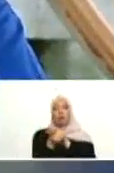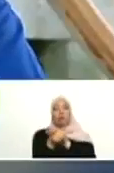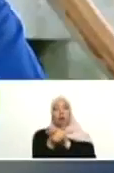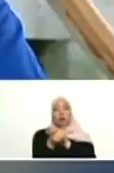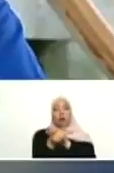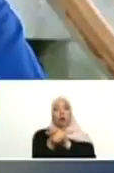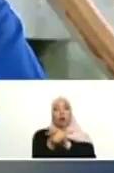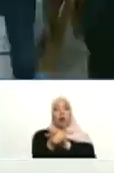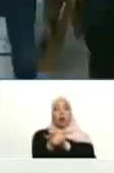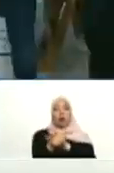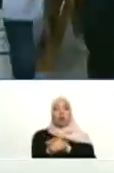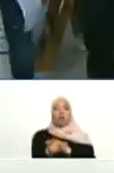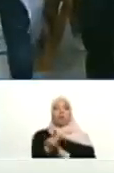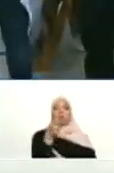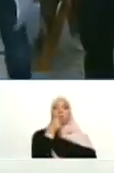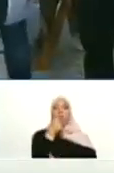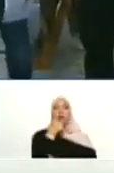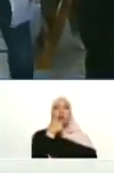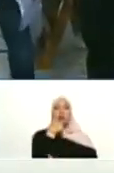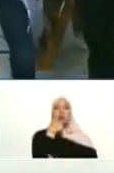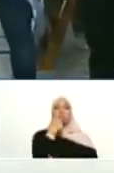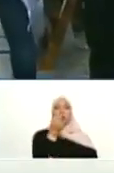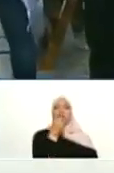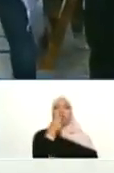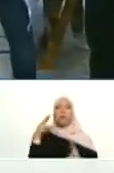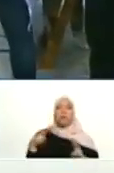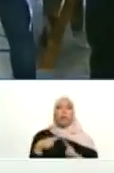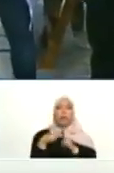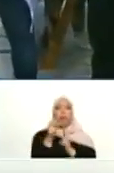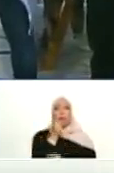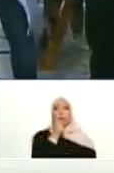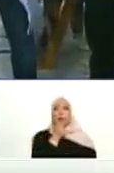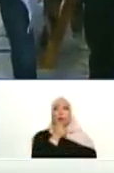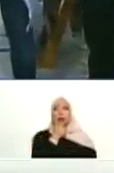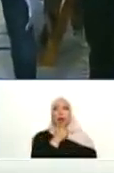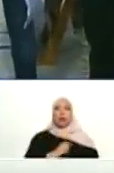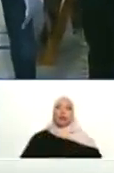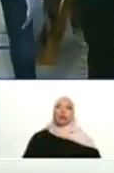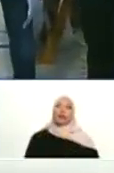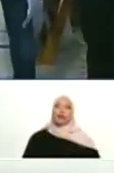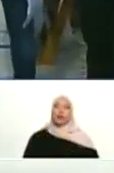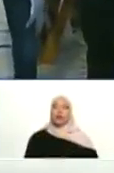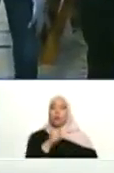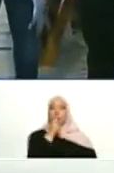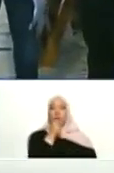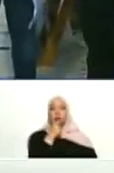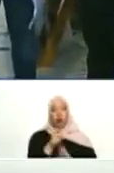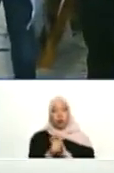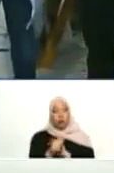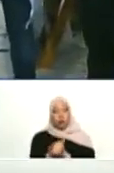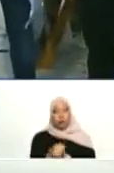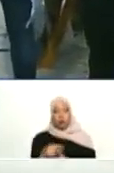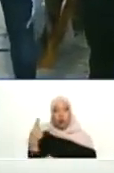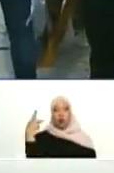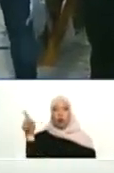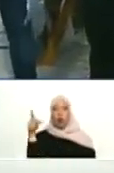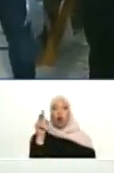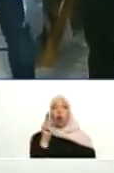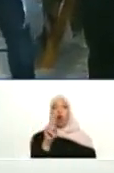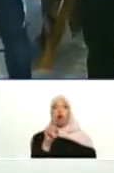Ay, Dios mío, una belleza como Morrocoy, usted no encuentra en ningún lugar del mundo. Morrocoy, Parroquia